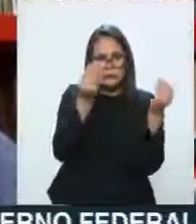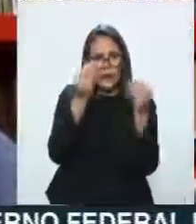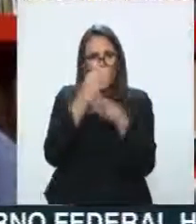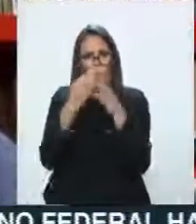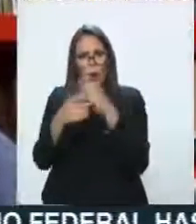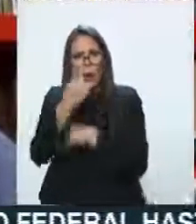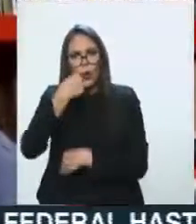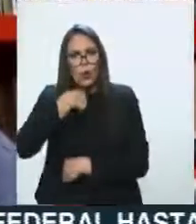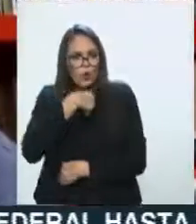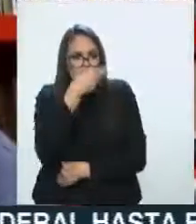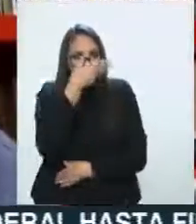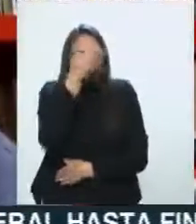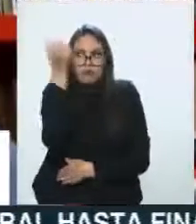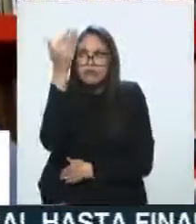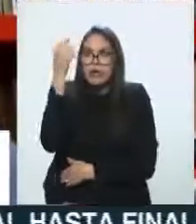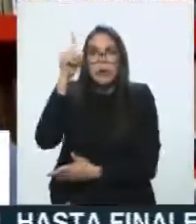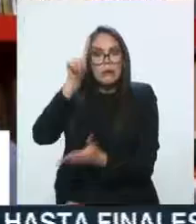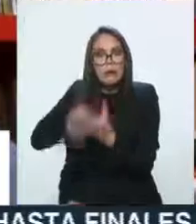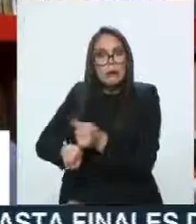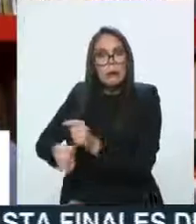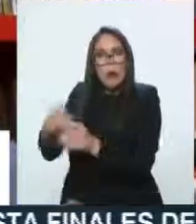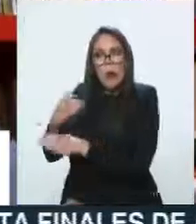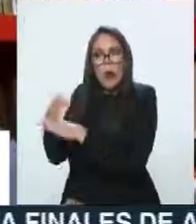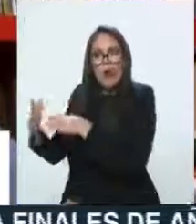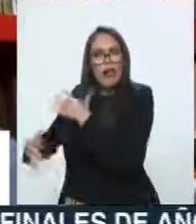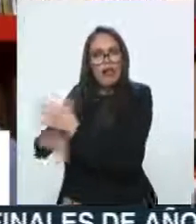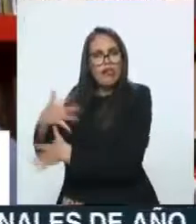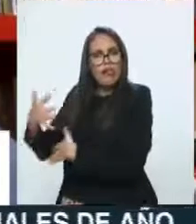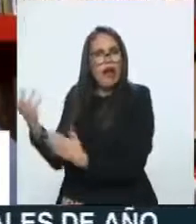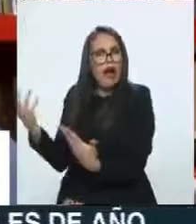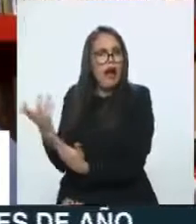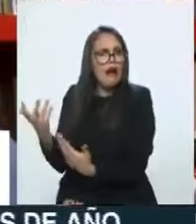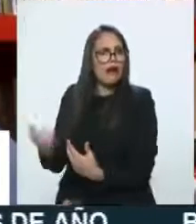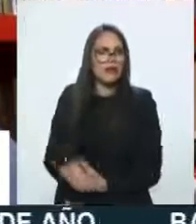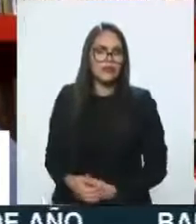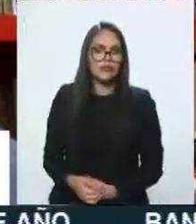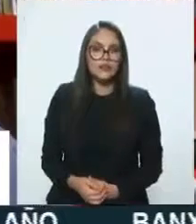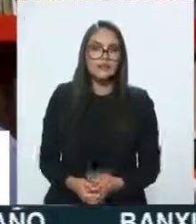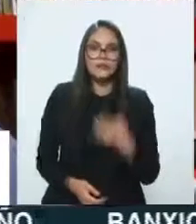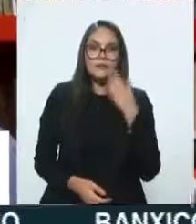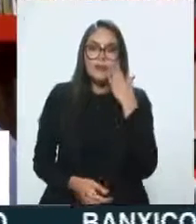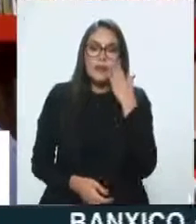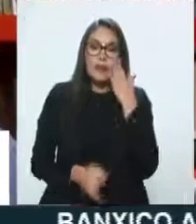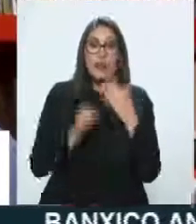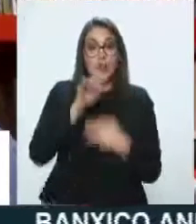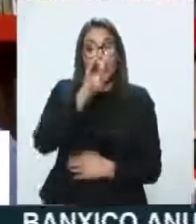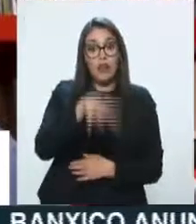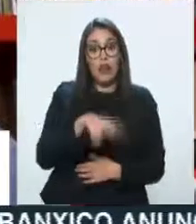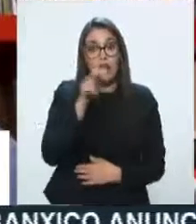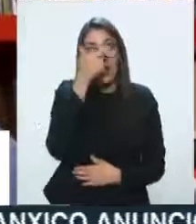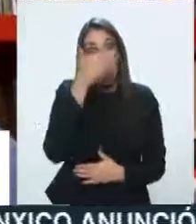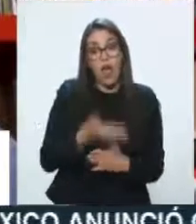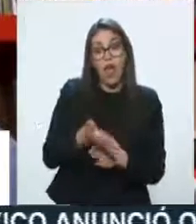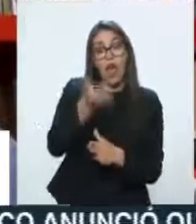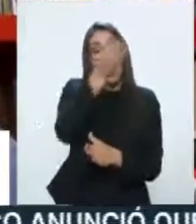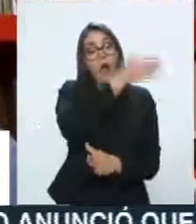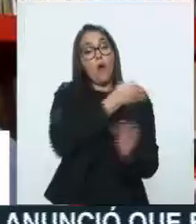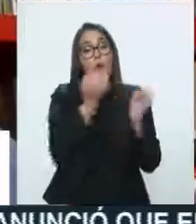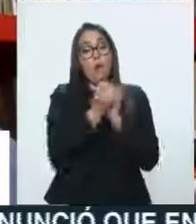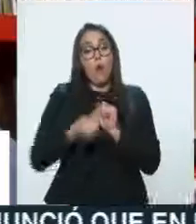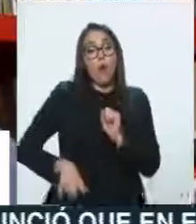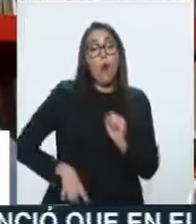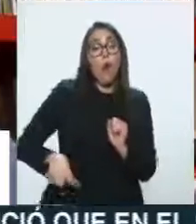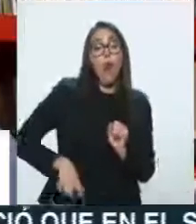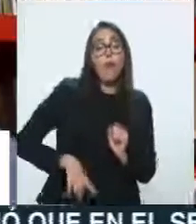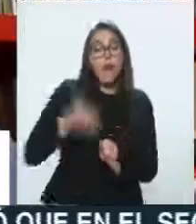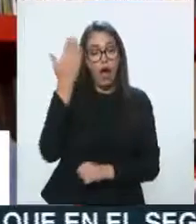cómo recordarán las nuevas generaciones, las generaciones que vienen, ese sexenio, por ejemplo, de Calderón o el de